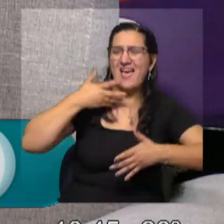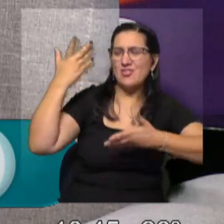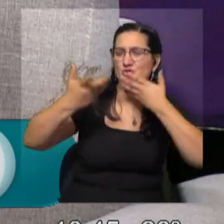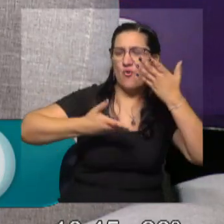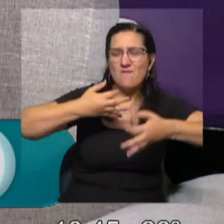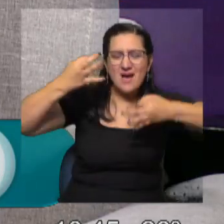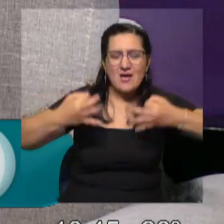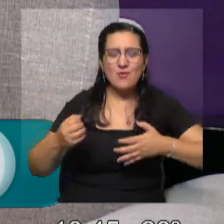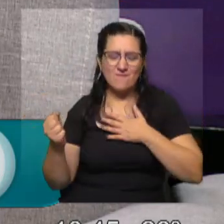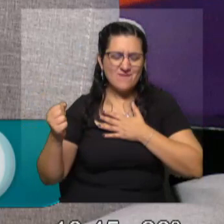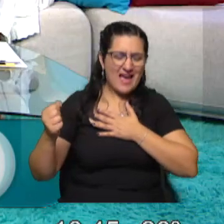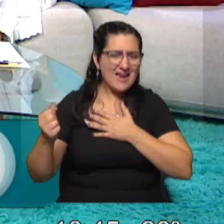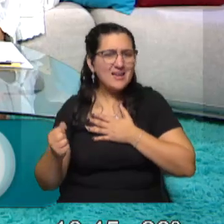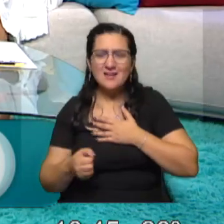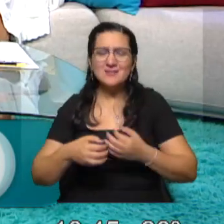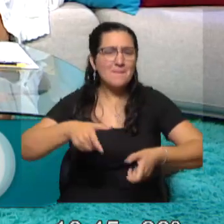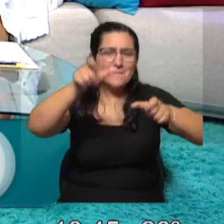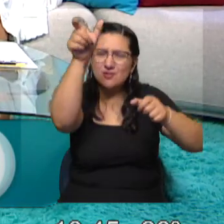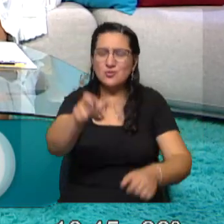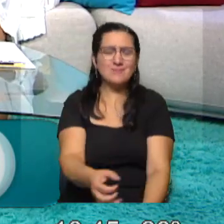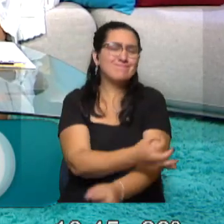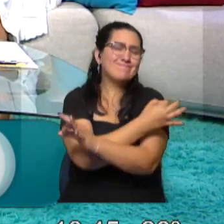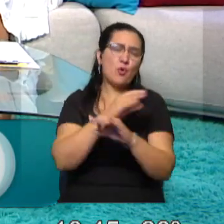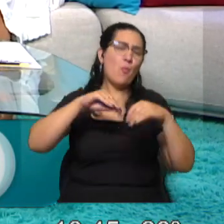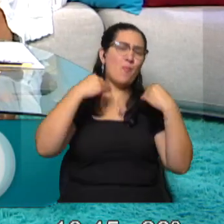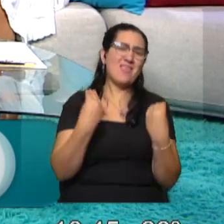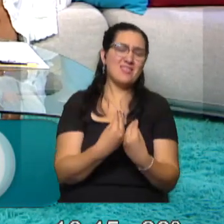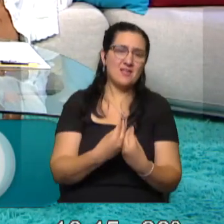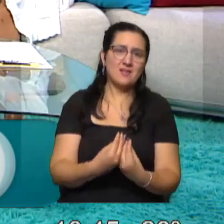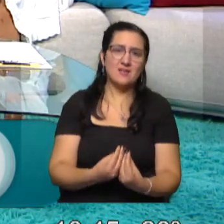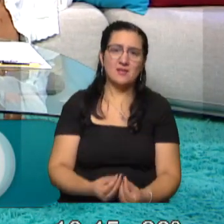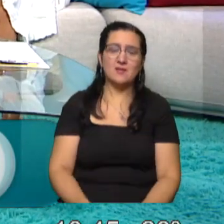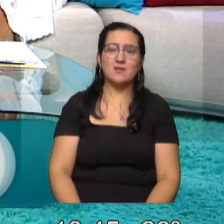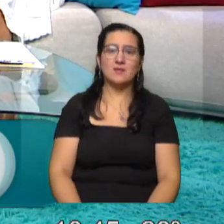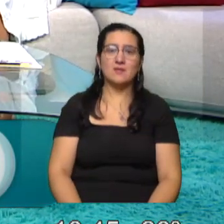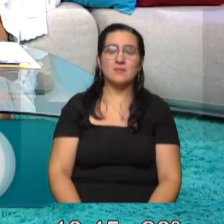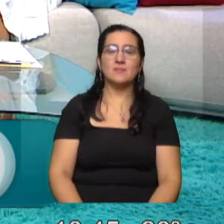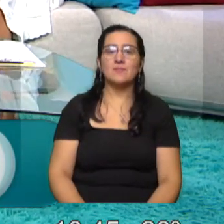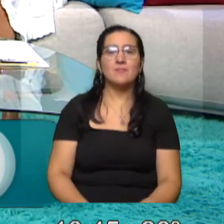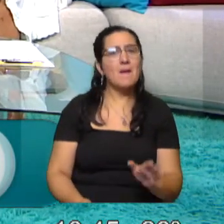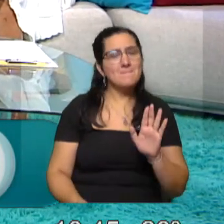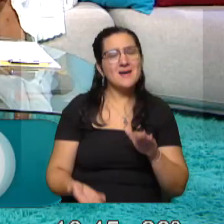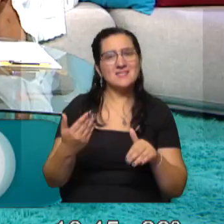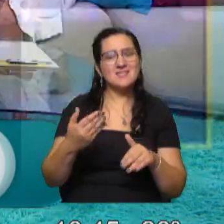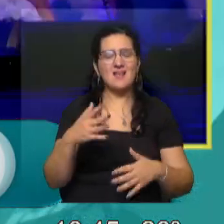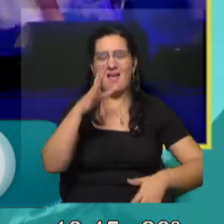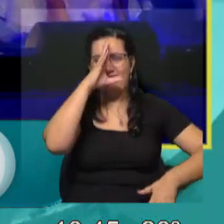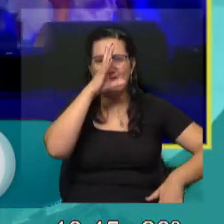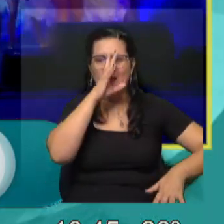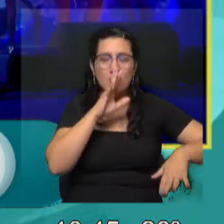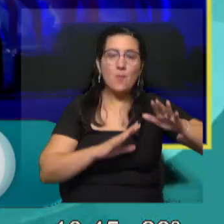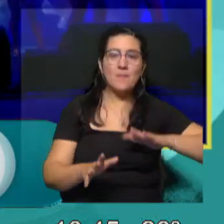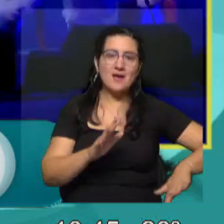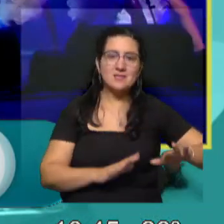bárbaro, baila aparte de esas figuras que aparece como que va a exceder el ámbito de La Comparsa y el ámbito de carnaval sin ninguna duda.